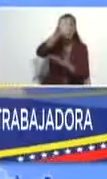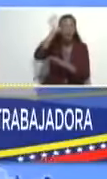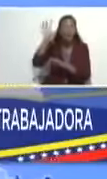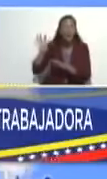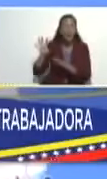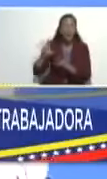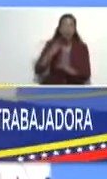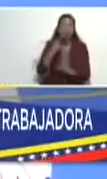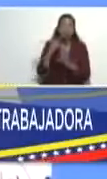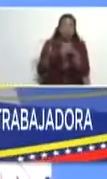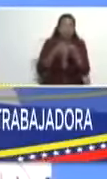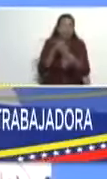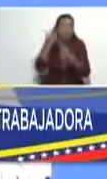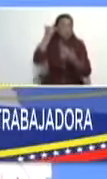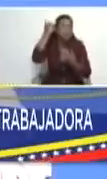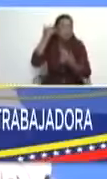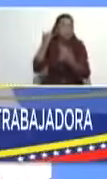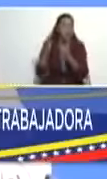vía que lo dije.